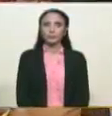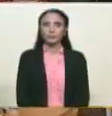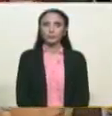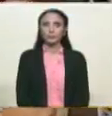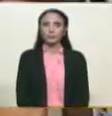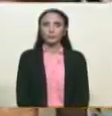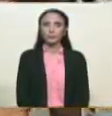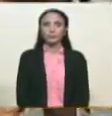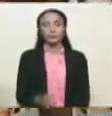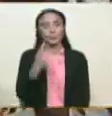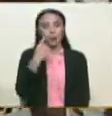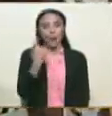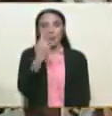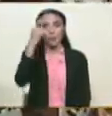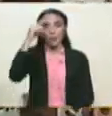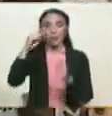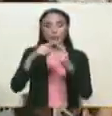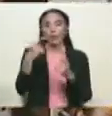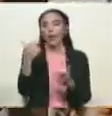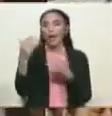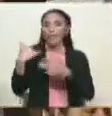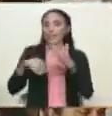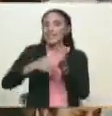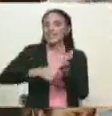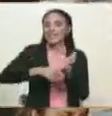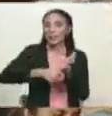2003, aquella primera tarea de la cedulación,